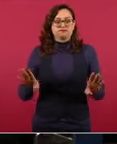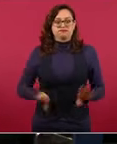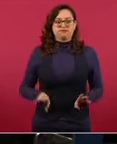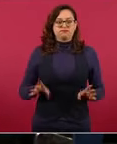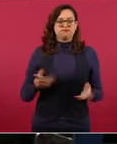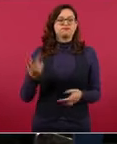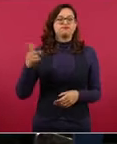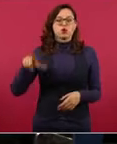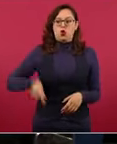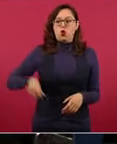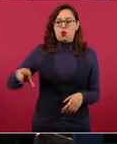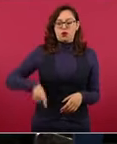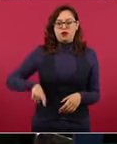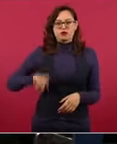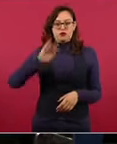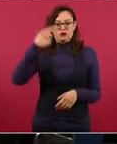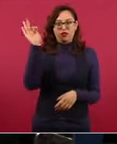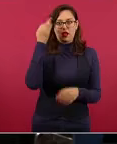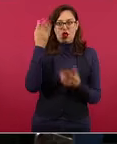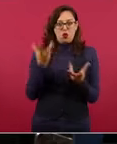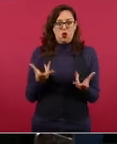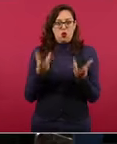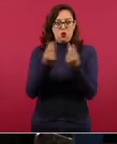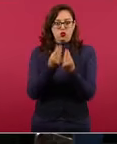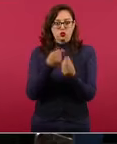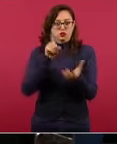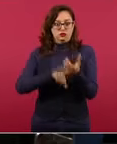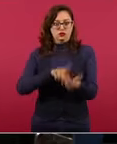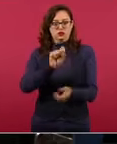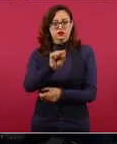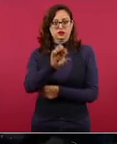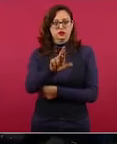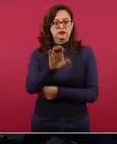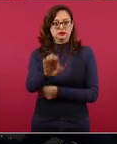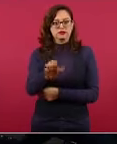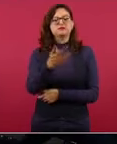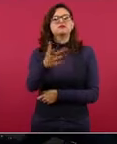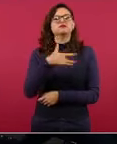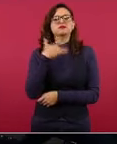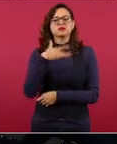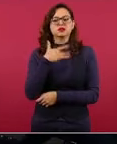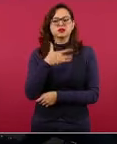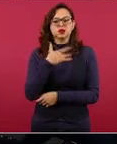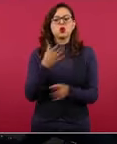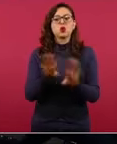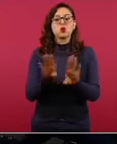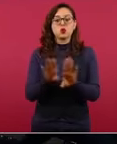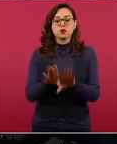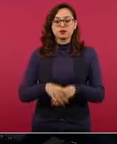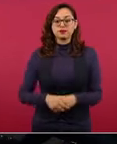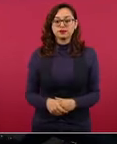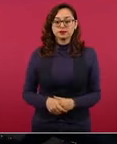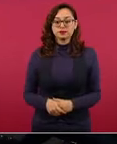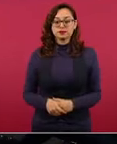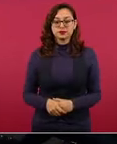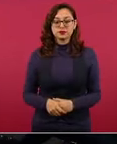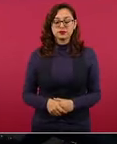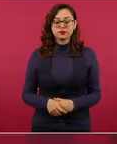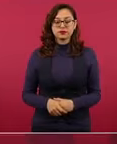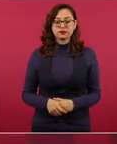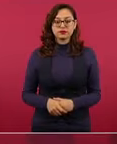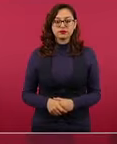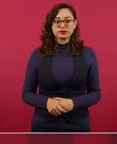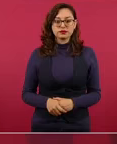que se encuentran hoy en el gobierno federal particularmente en la secretaría de relaciones exteriores bueno aquí dos hay dos cosas una de que